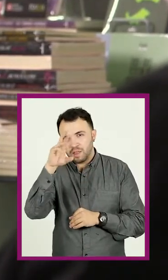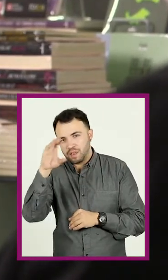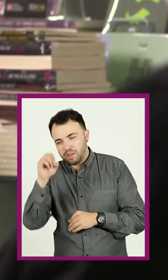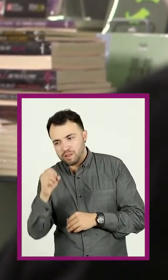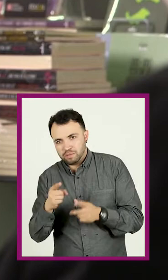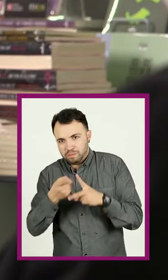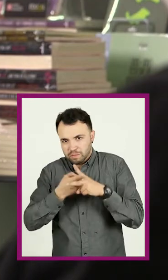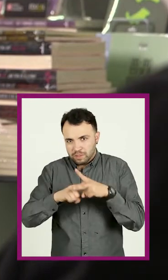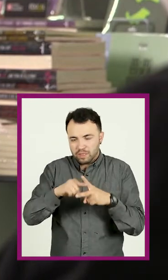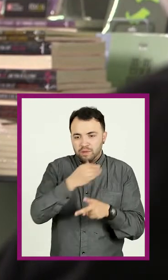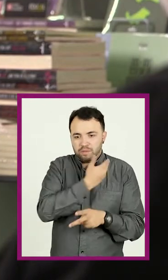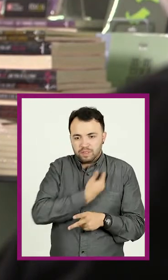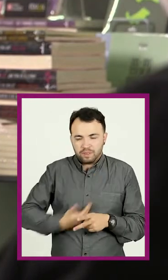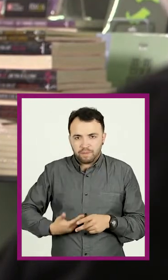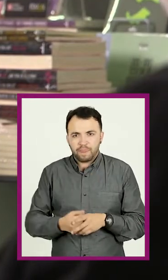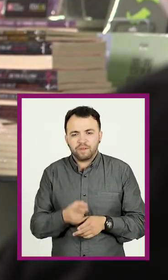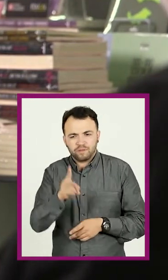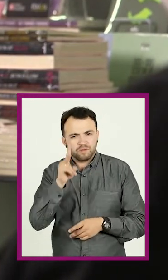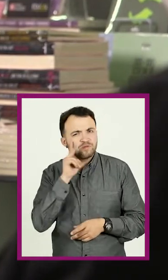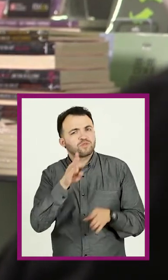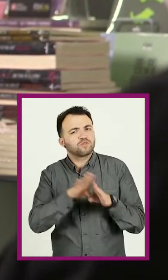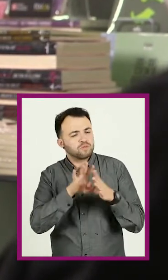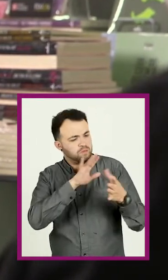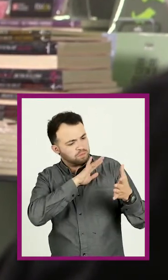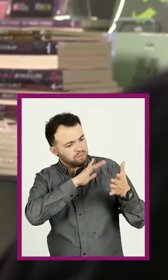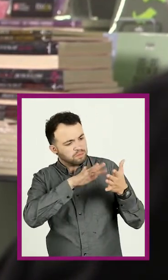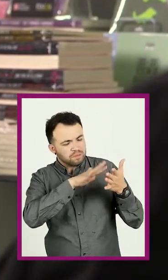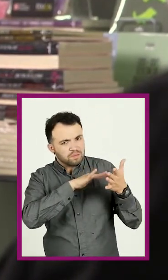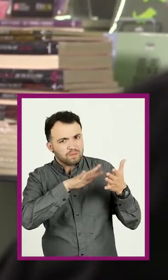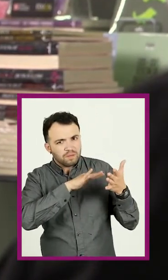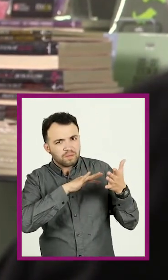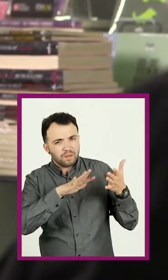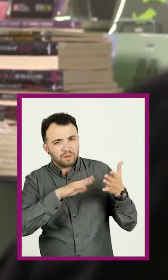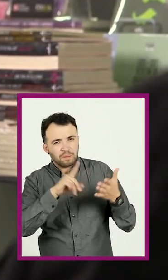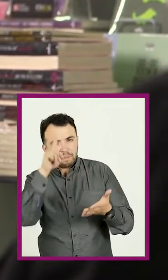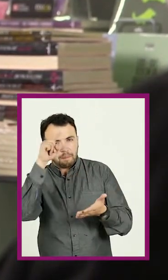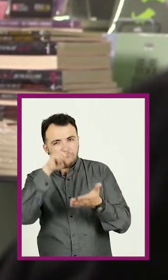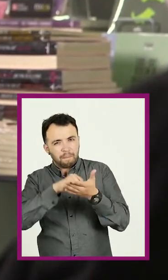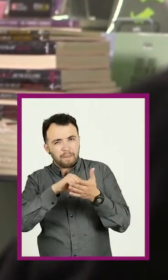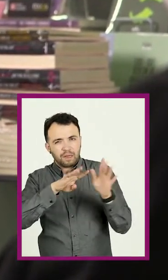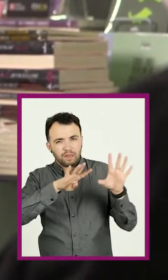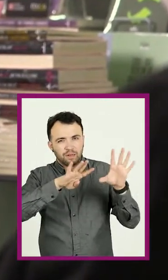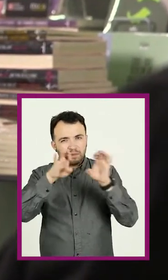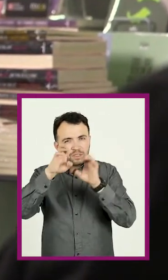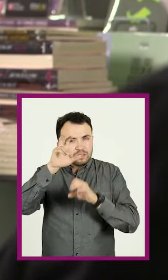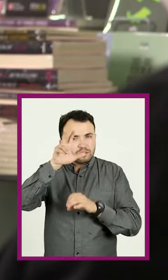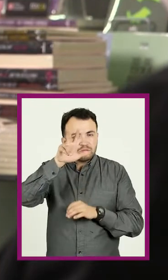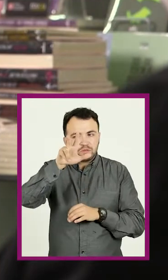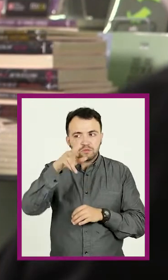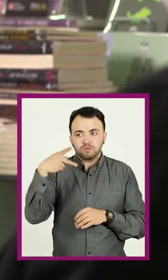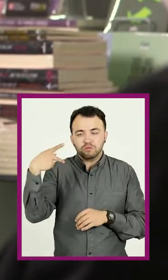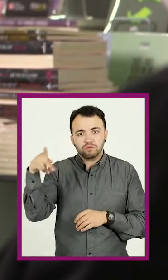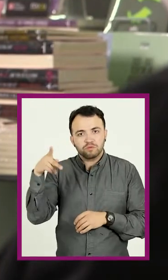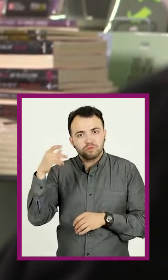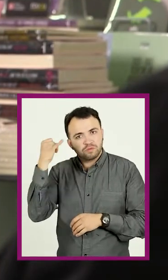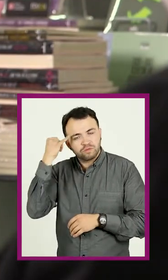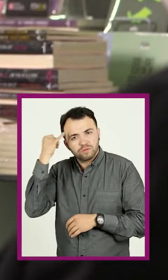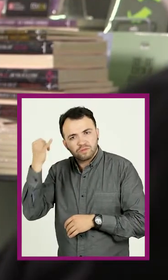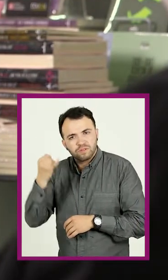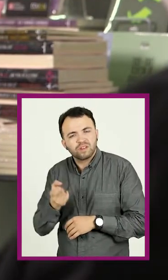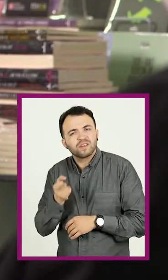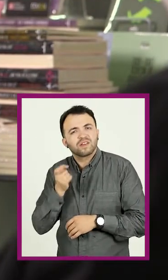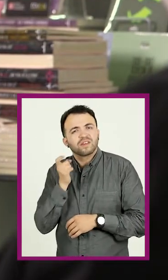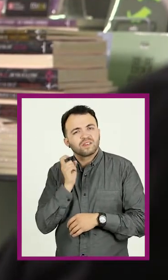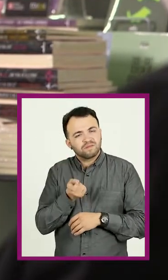si leemos el diagnóstico que hace del México de 1908, es